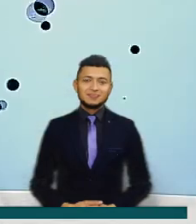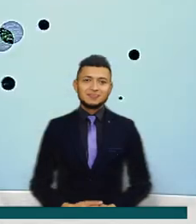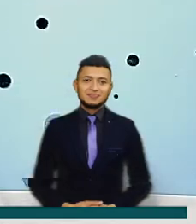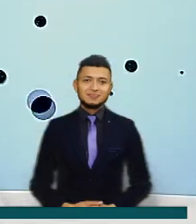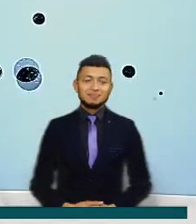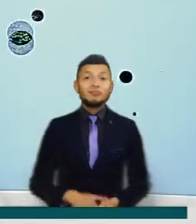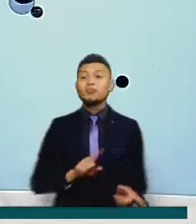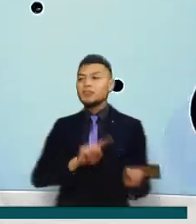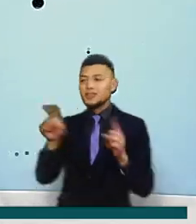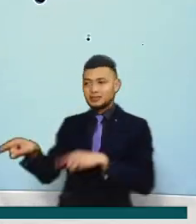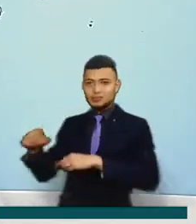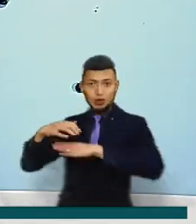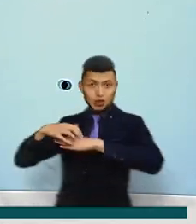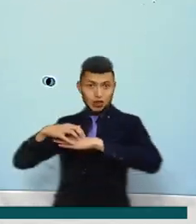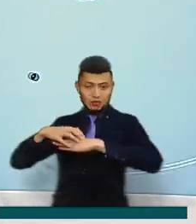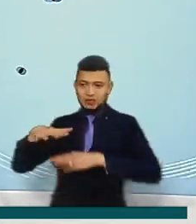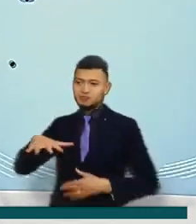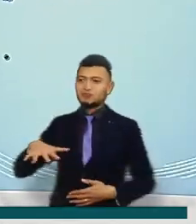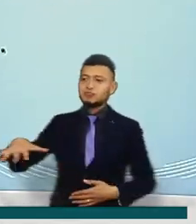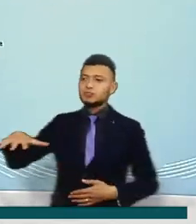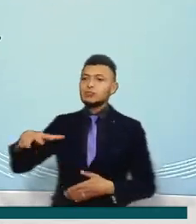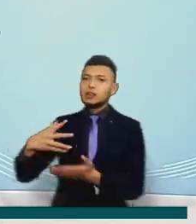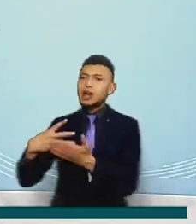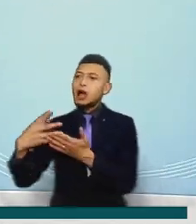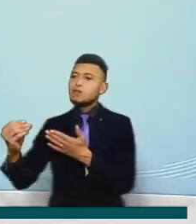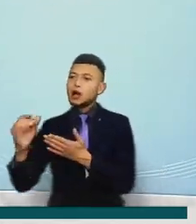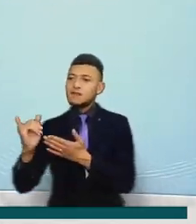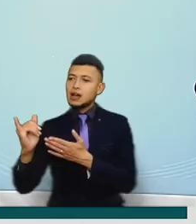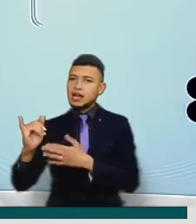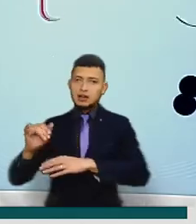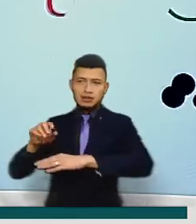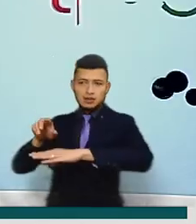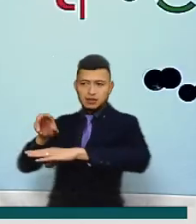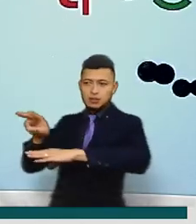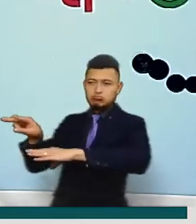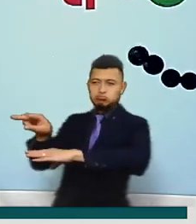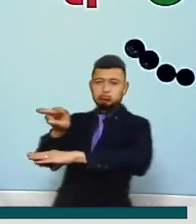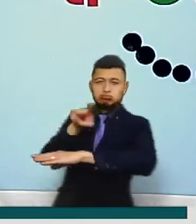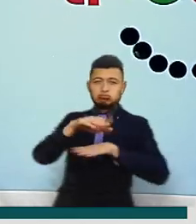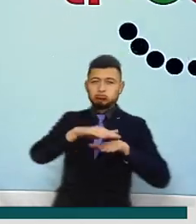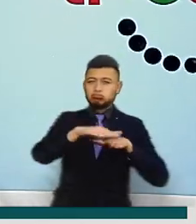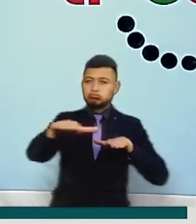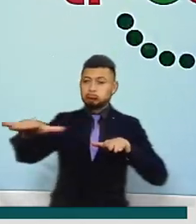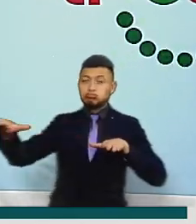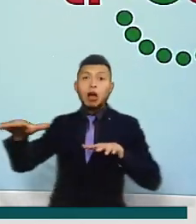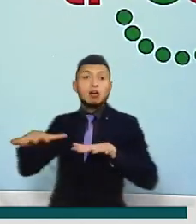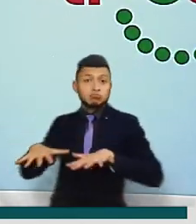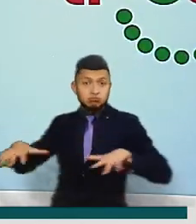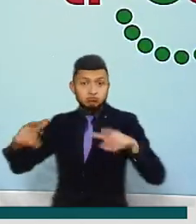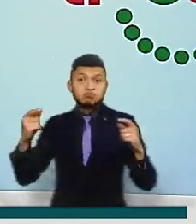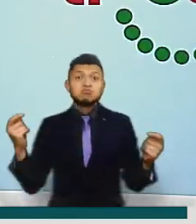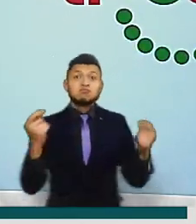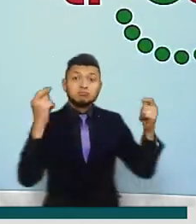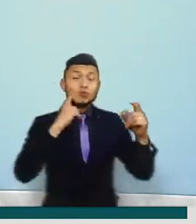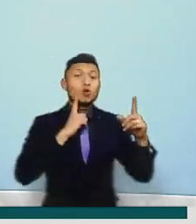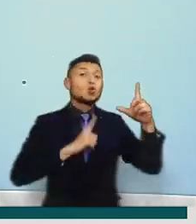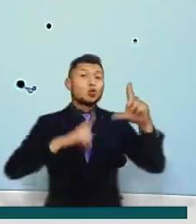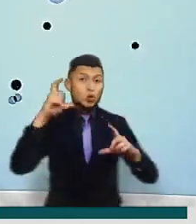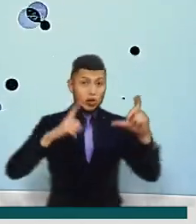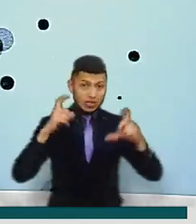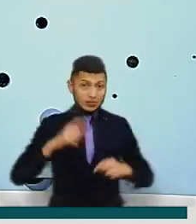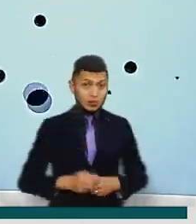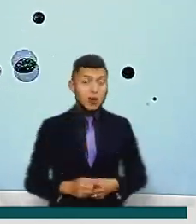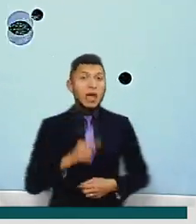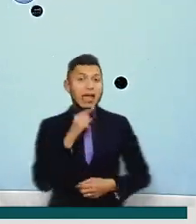Nos vamos para Tolima porque los miradores ubicados a las afueras de la ciudad de Ibagué se consolidan como espacios para promover el turismo. Por